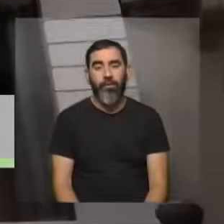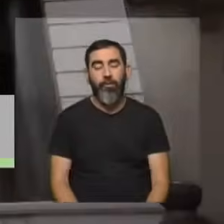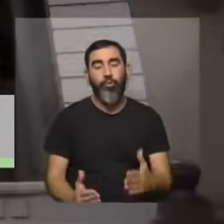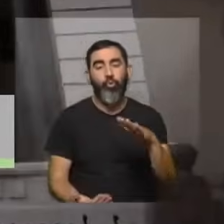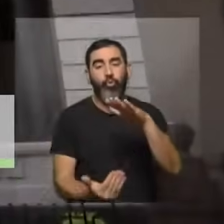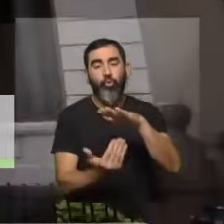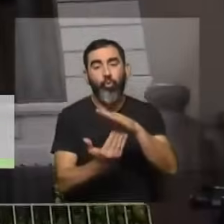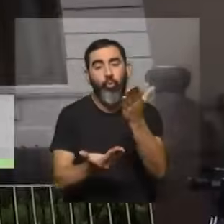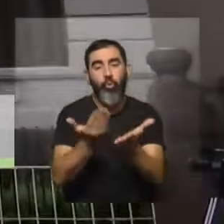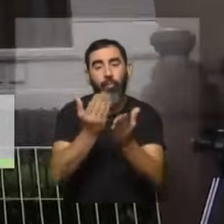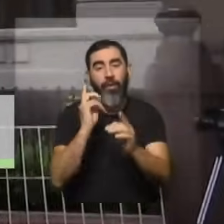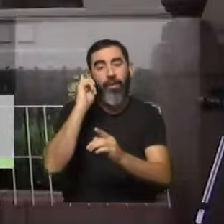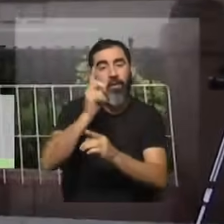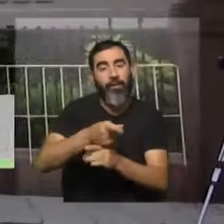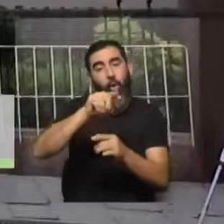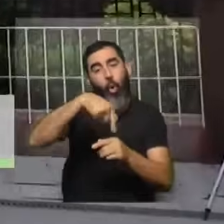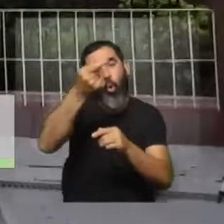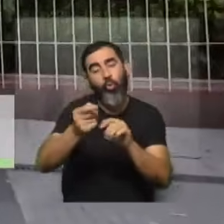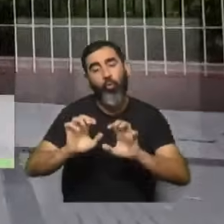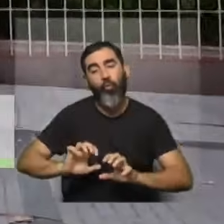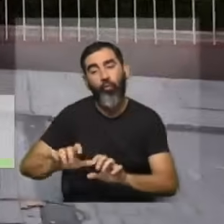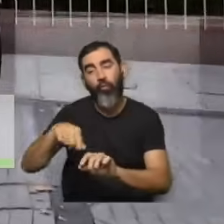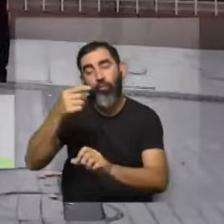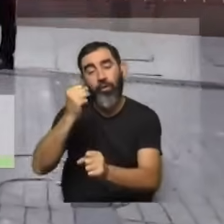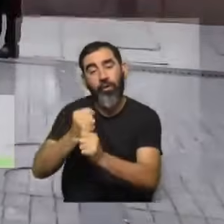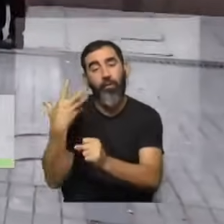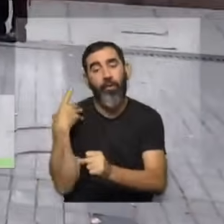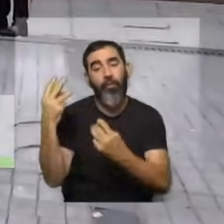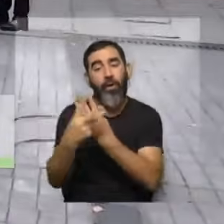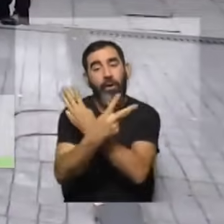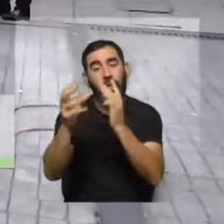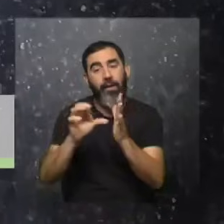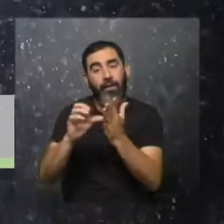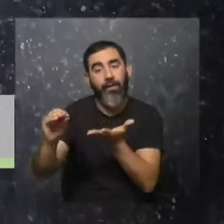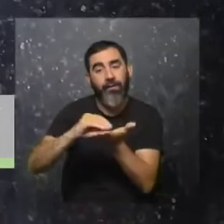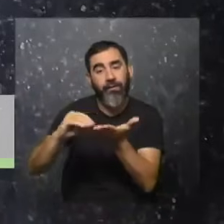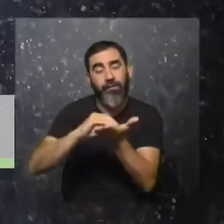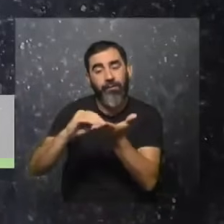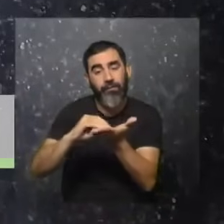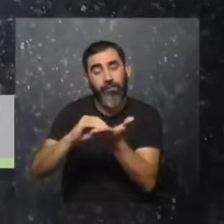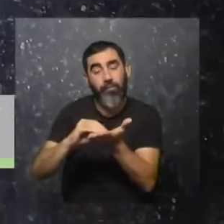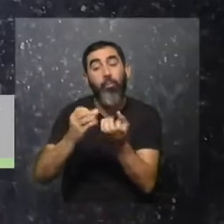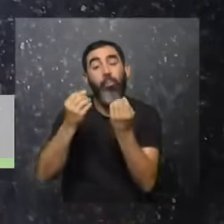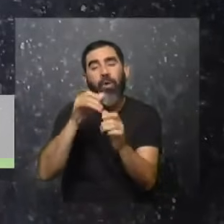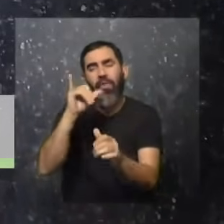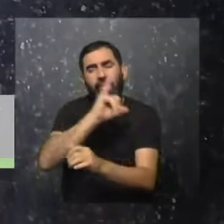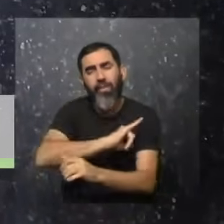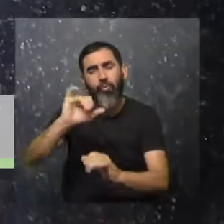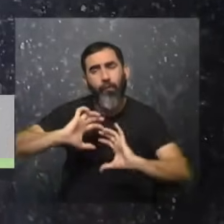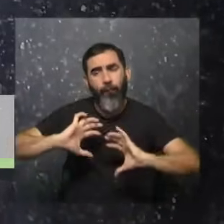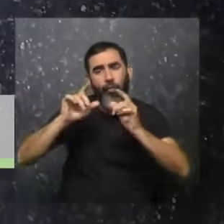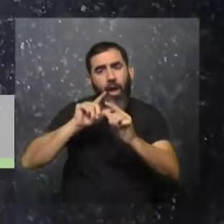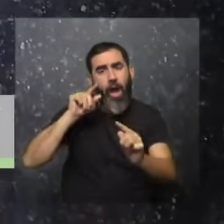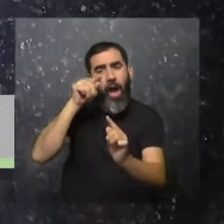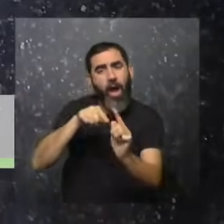La Suprema Corte de Justicia decidió trasladar a otra función al titular de la Dirección General de Servicios Administrativos del organismo ante las denuncias de violencia y